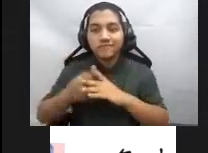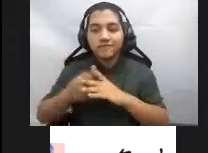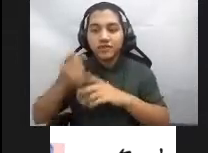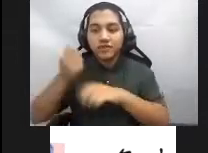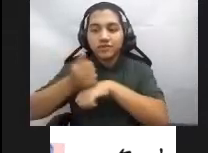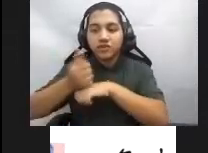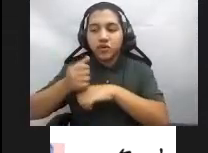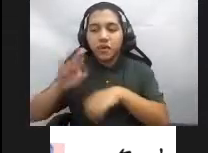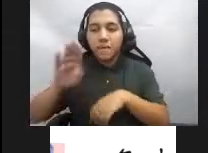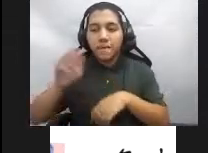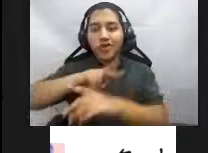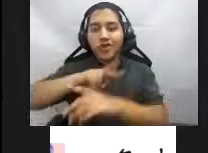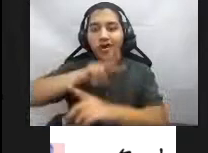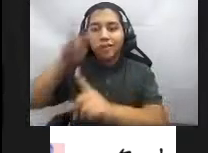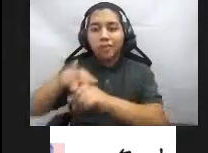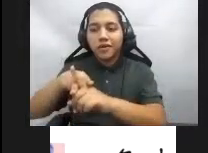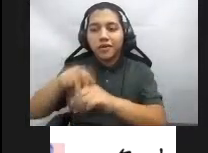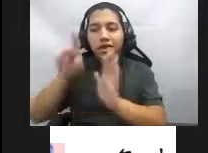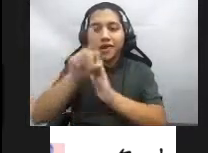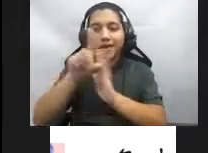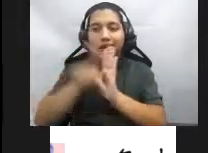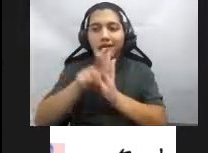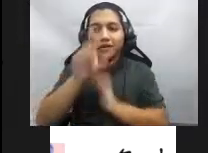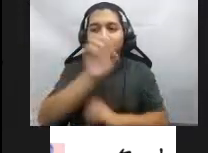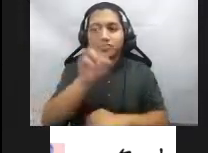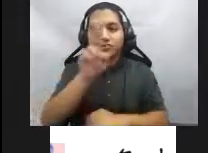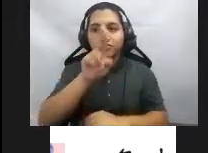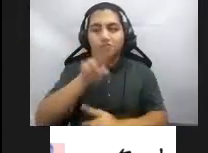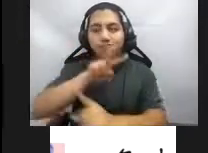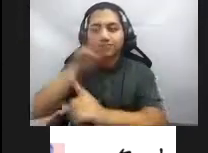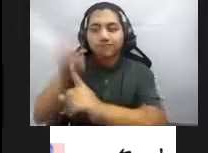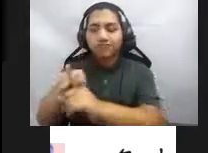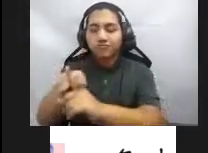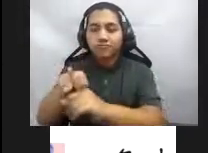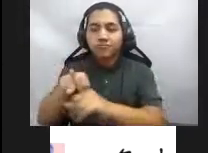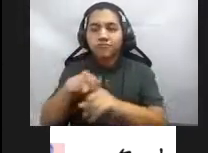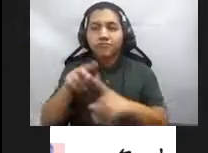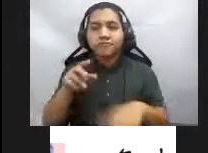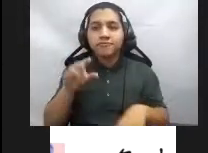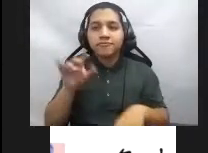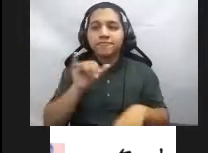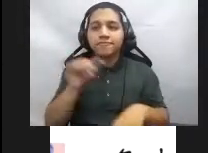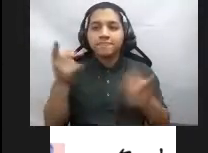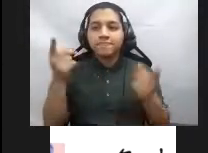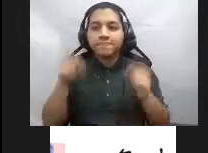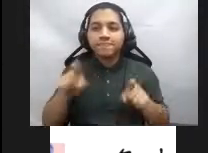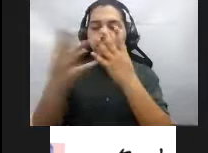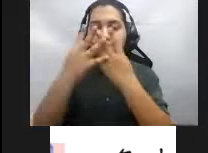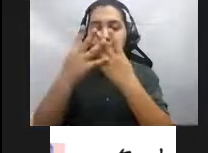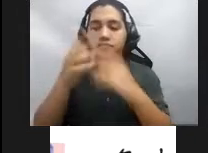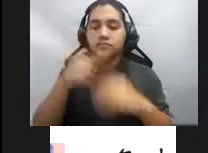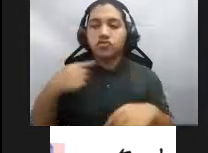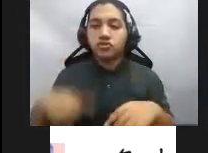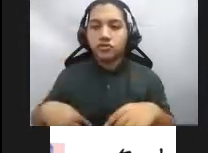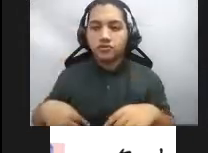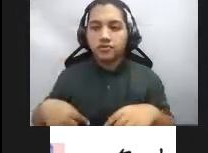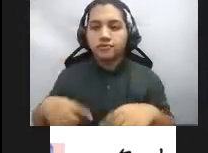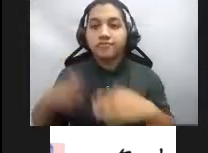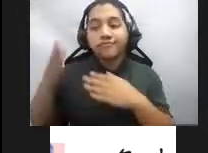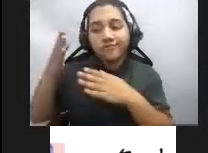central. La carretera central es la obra de infraestructura de comunicación